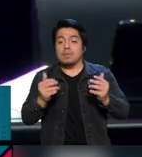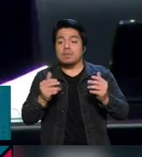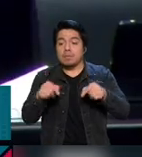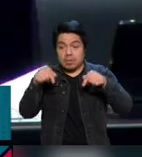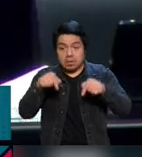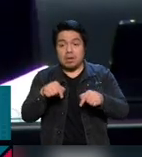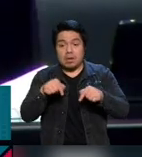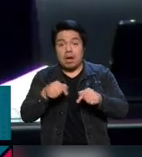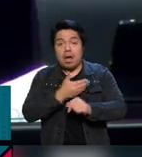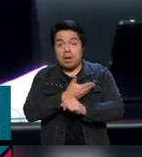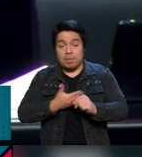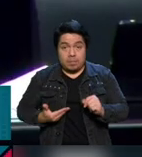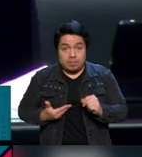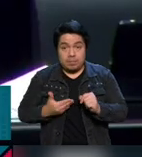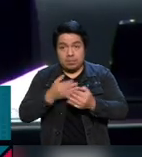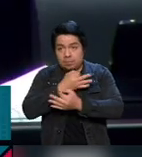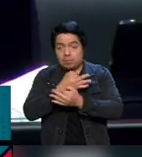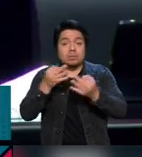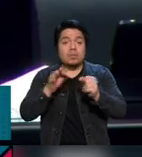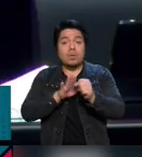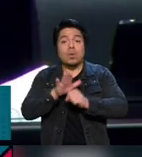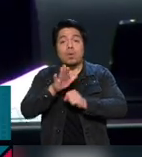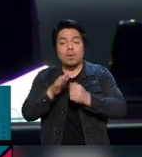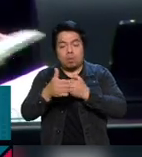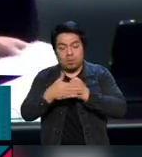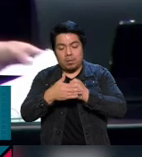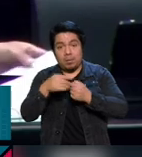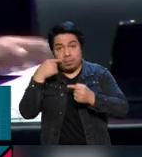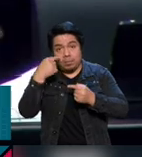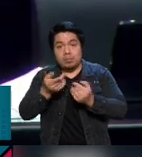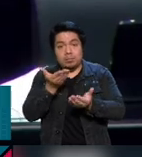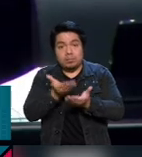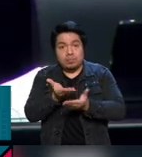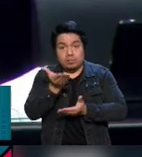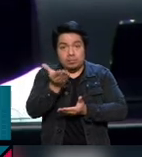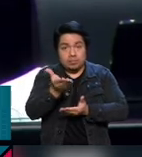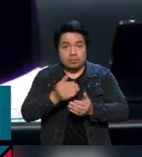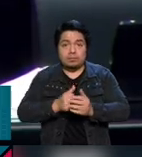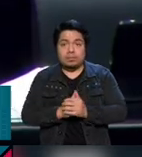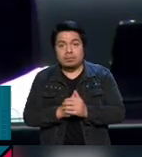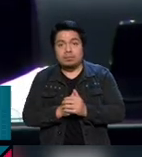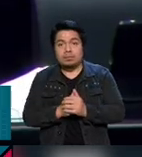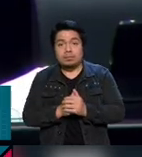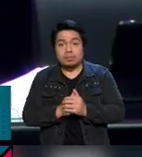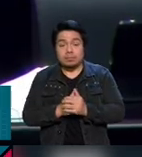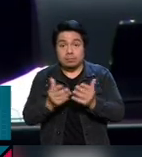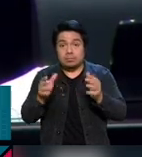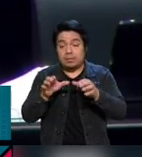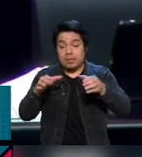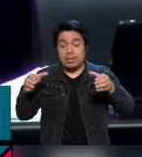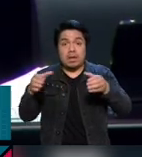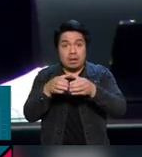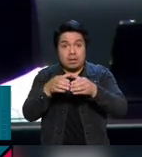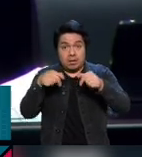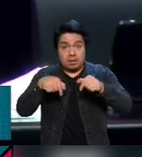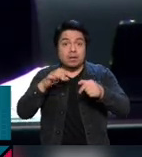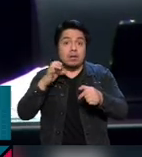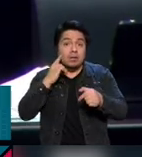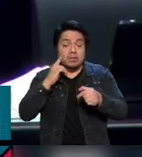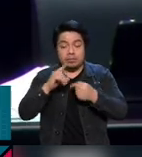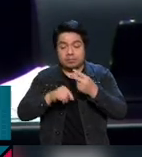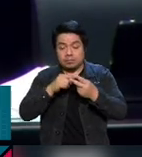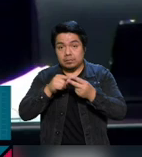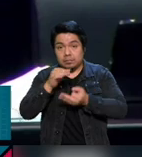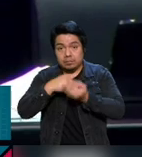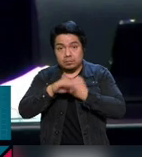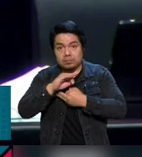Esta presidencia emite la siguiente declaratoria. El Congreso de la Unión, en